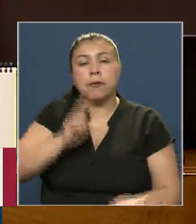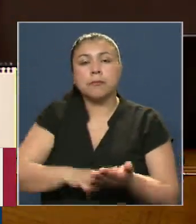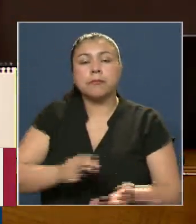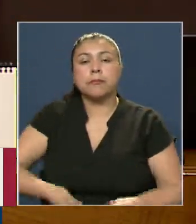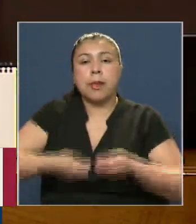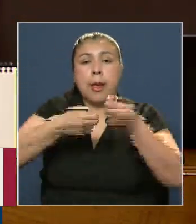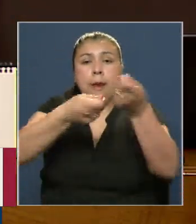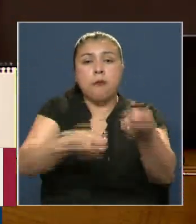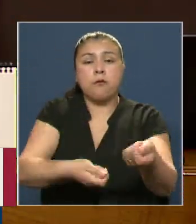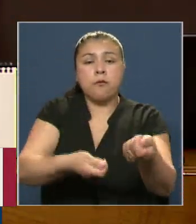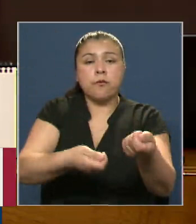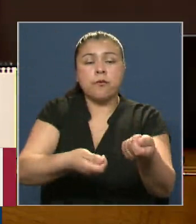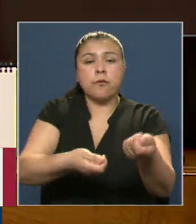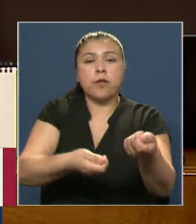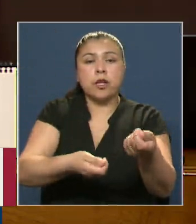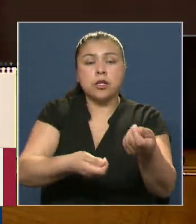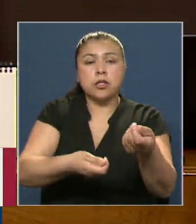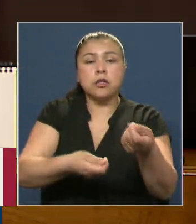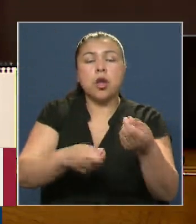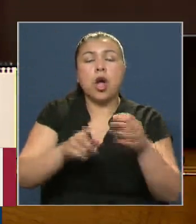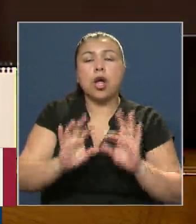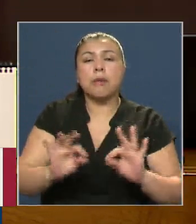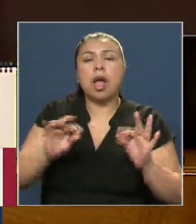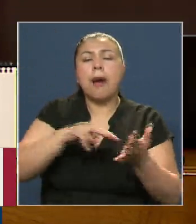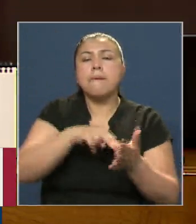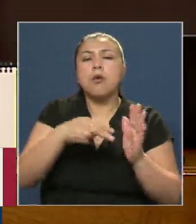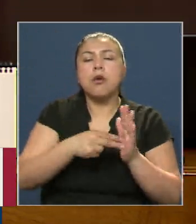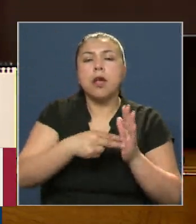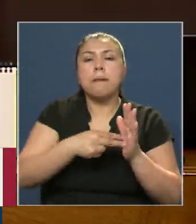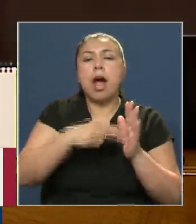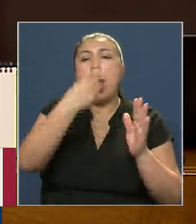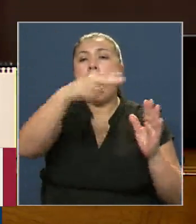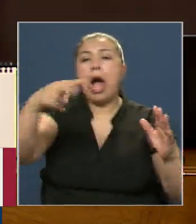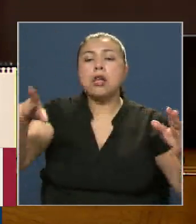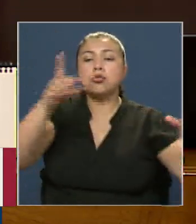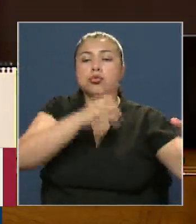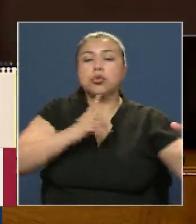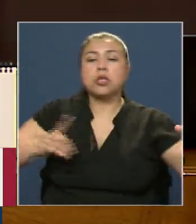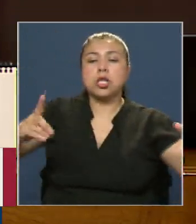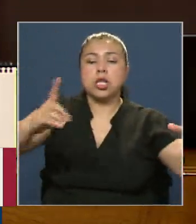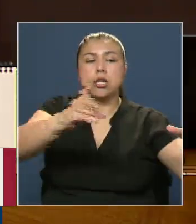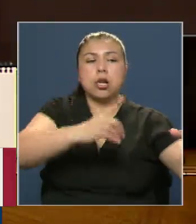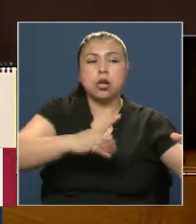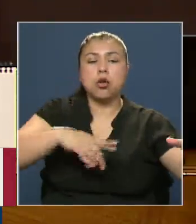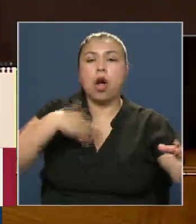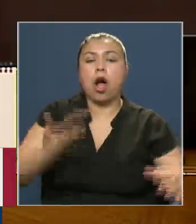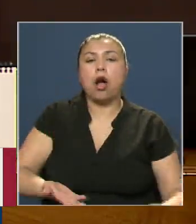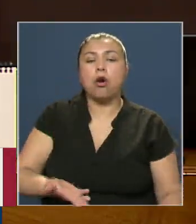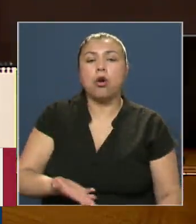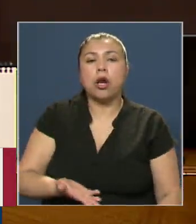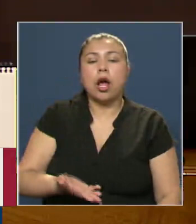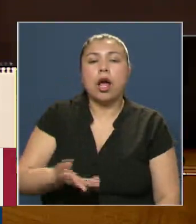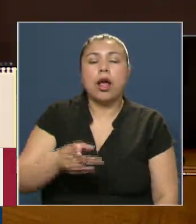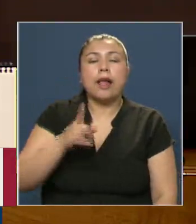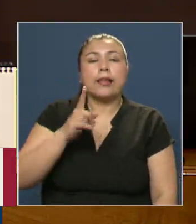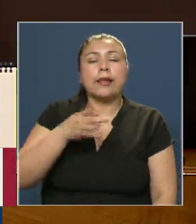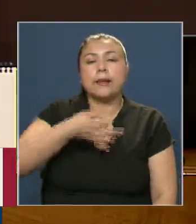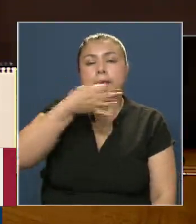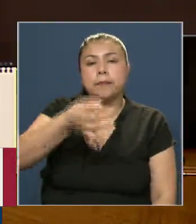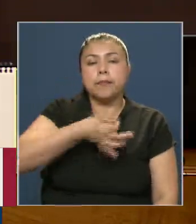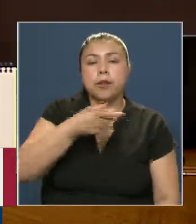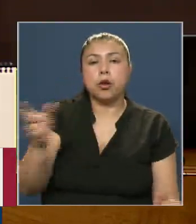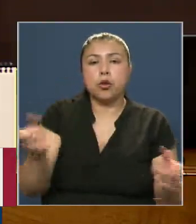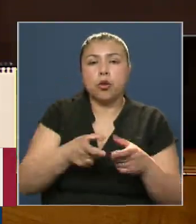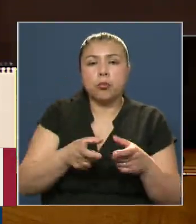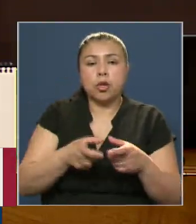oficios normalmente referidos a problemas en sus territorios. A continuación, tiene la palabra el